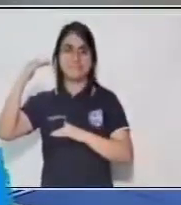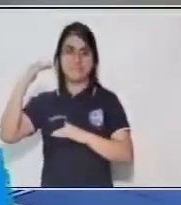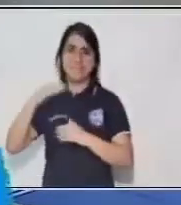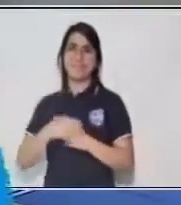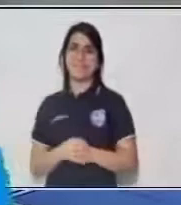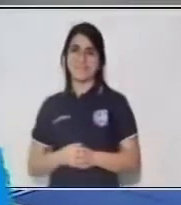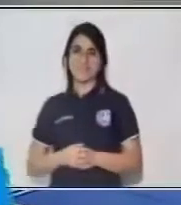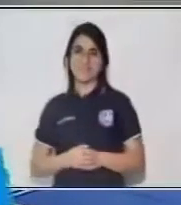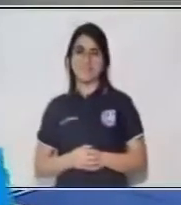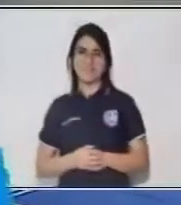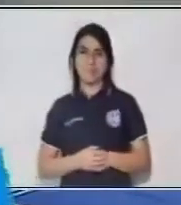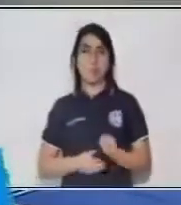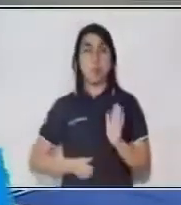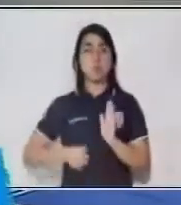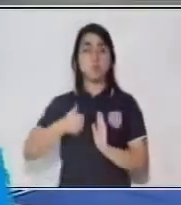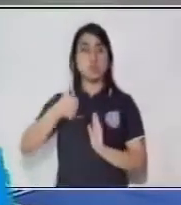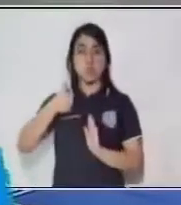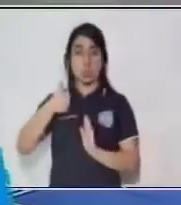observemos esto.